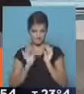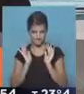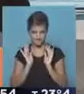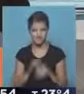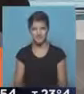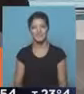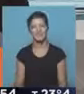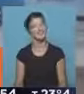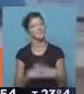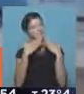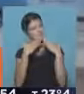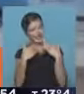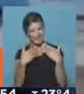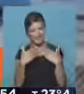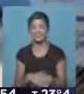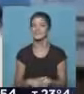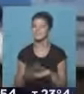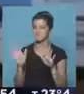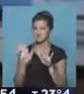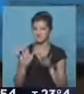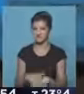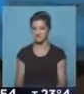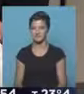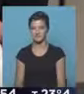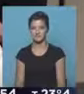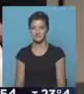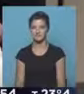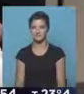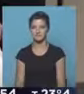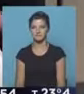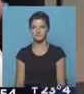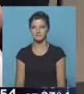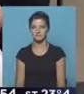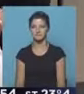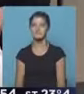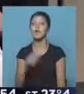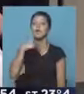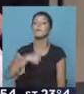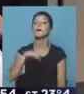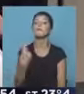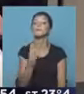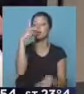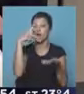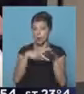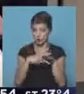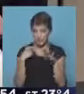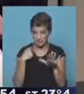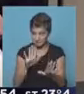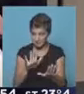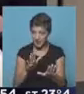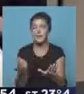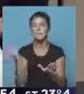muchas gracias luis por favor es muy bueno muchas gracias nos estamos yendo a la primera pausa usted que decía que tenemos mucho